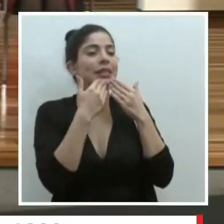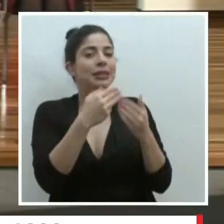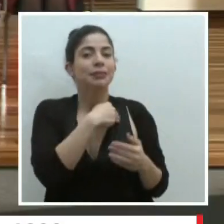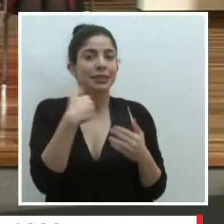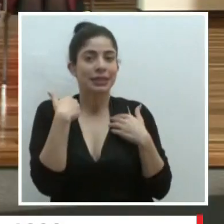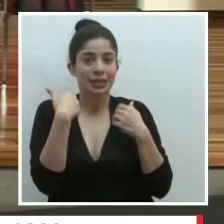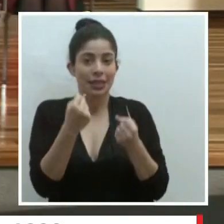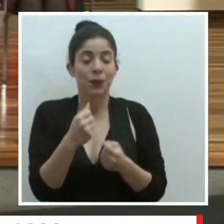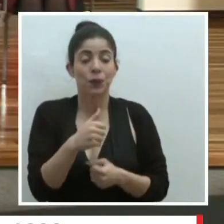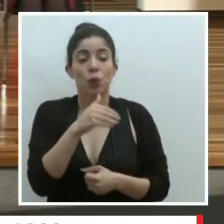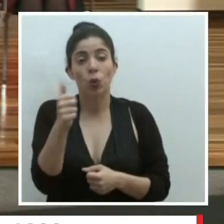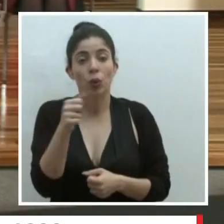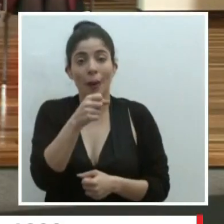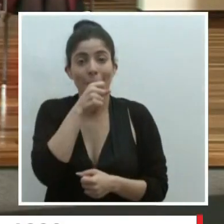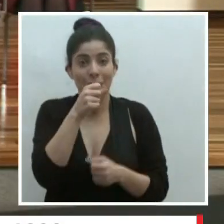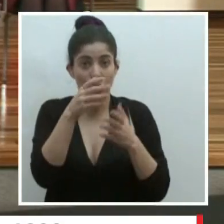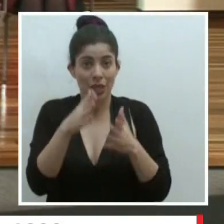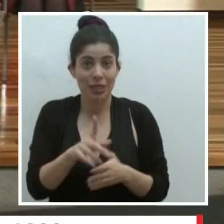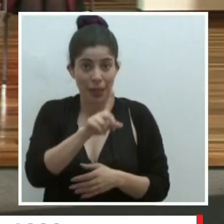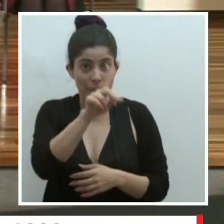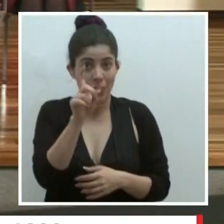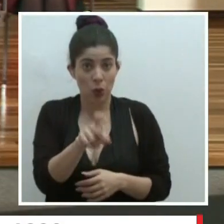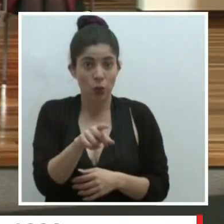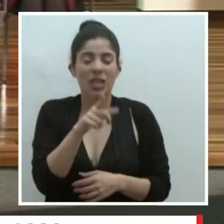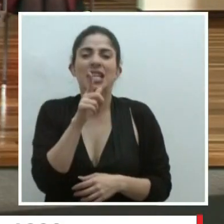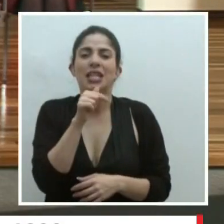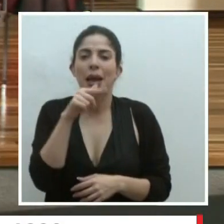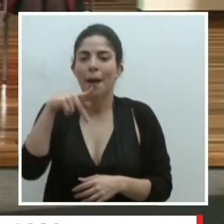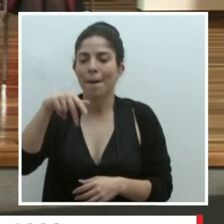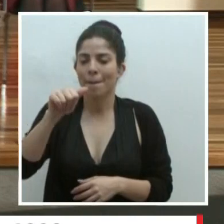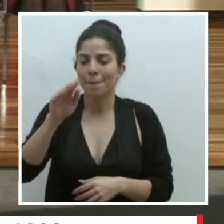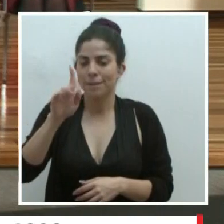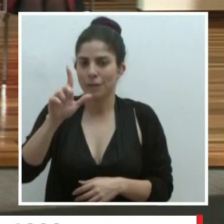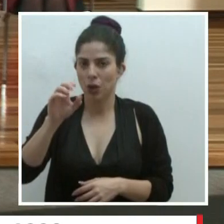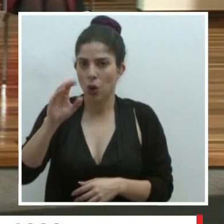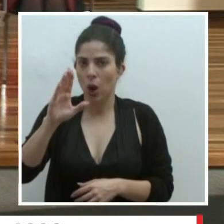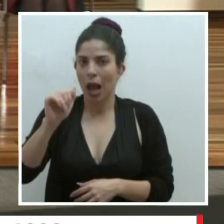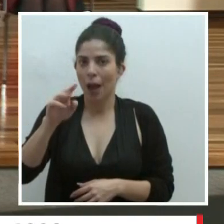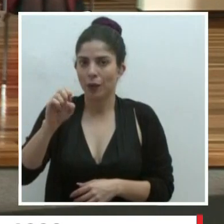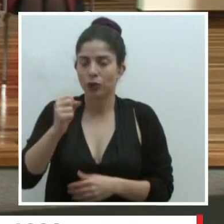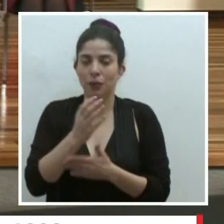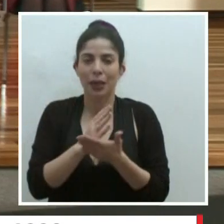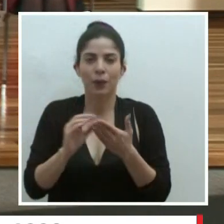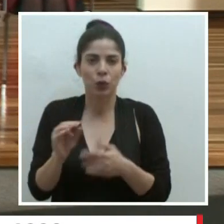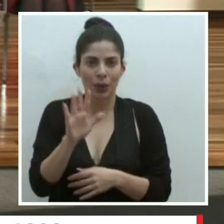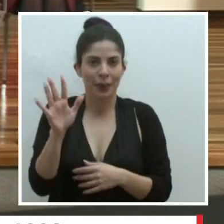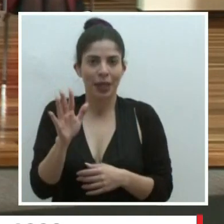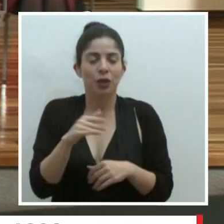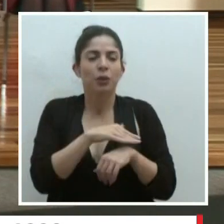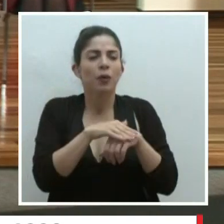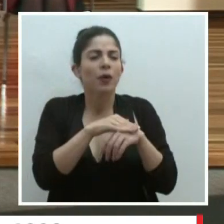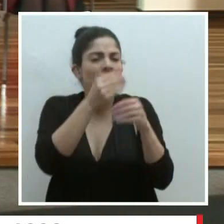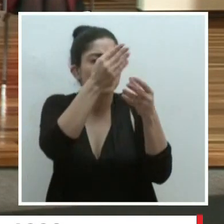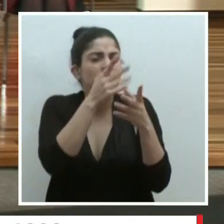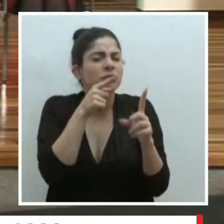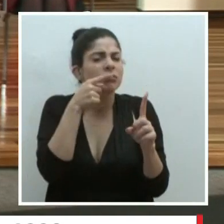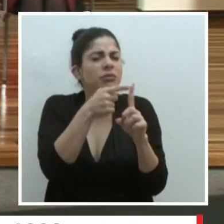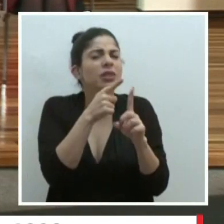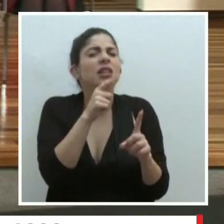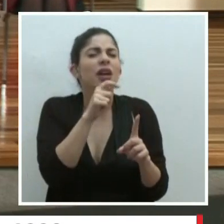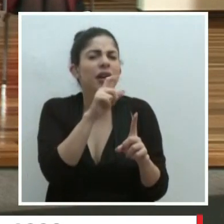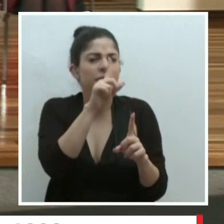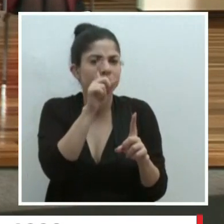ministro de Salud. El siguiente colega en realizar sus consultas es Pablo Campos de Multimedios. Por favor, indicarnos a quién va